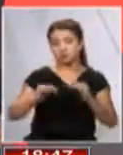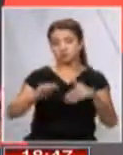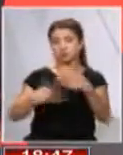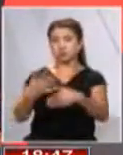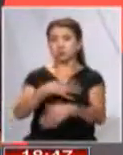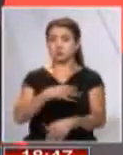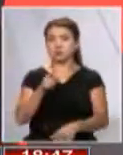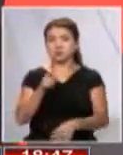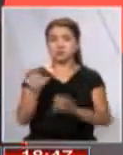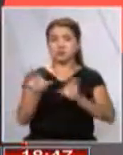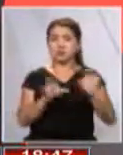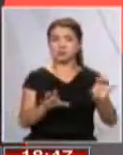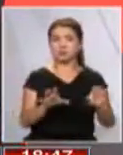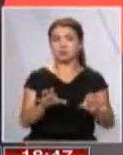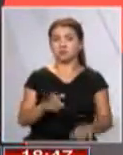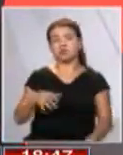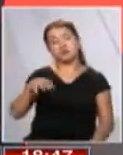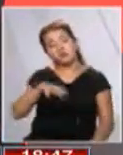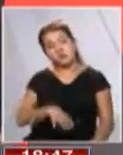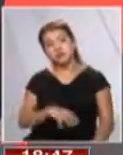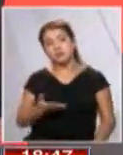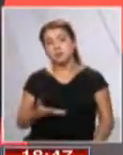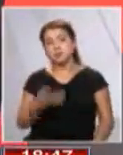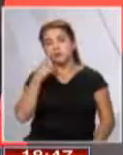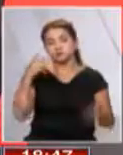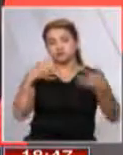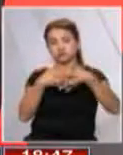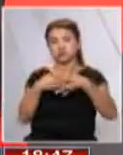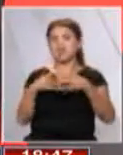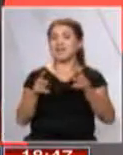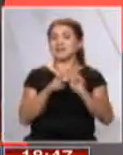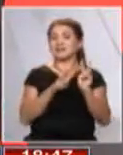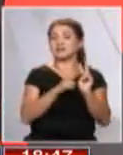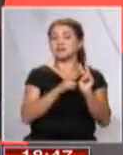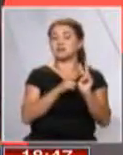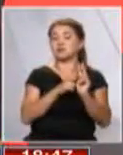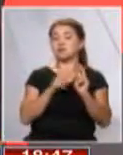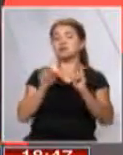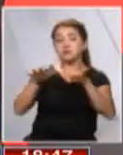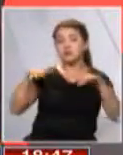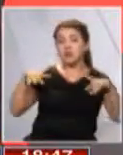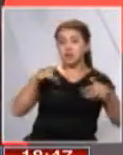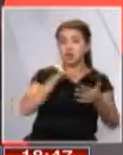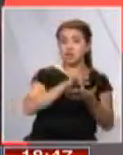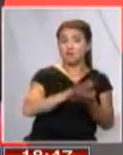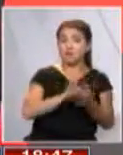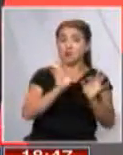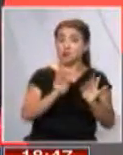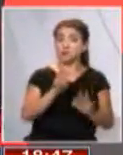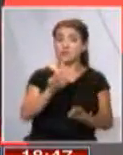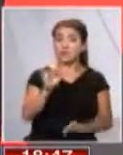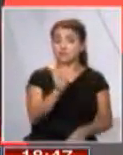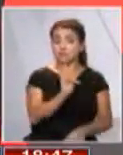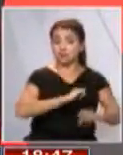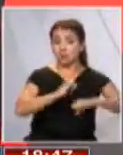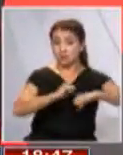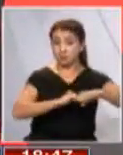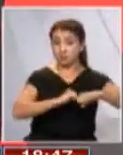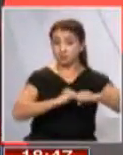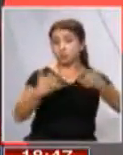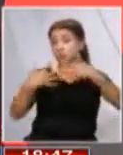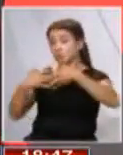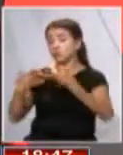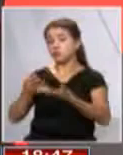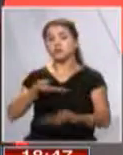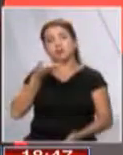esas son las cosas que uno está de menos para ser consecuente si hacemos un seminario en una fecha tan relevante para que seamos consecuentes y